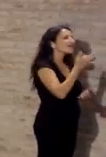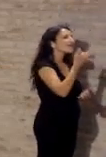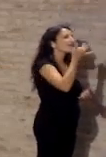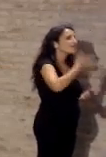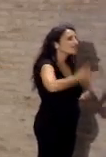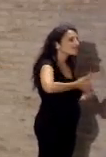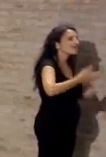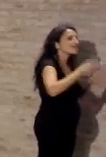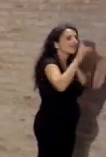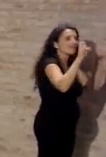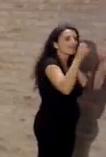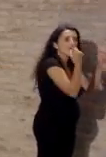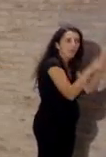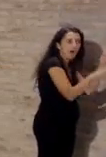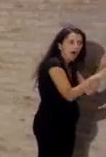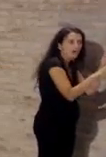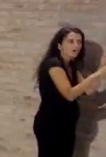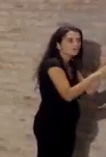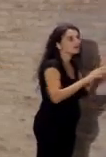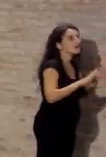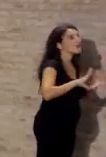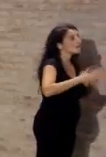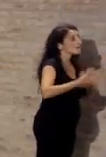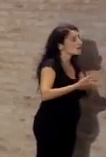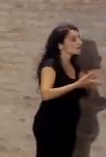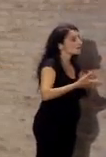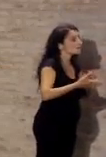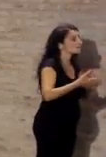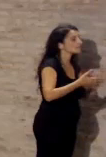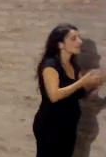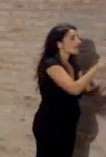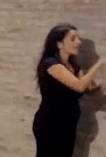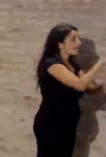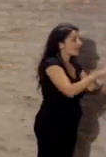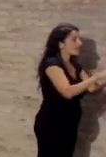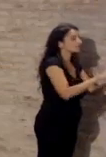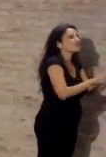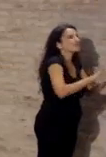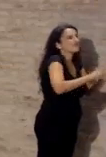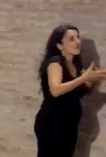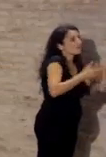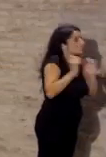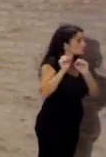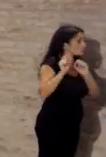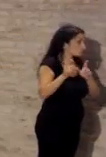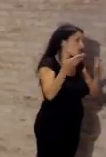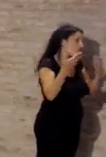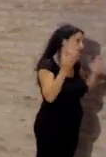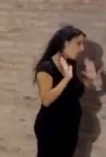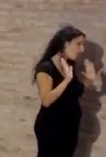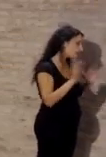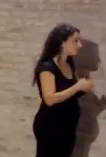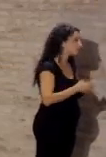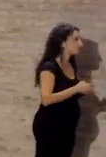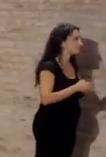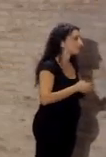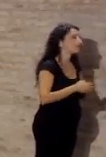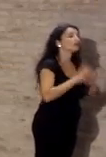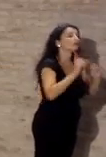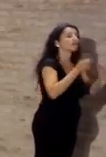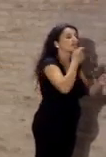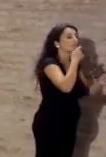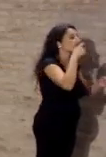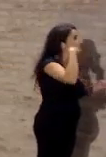de qué se está hablando pueda leer algo que se esté leyendo eh que pueda ver videos